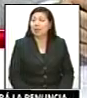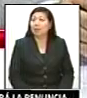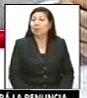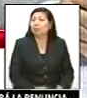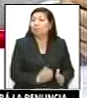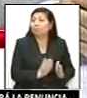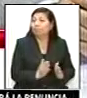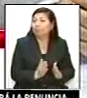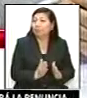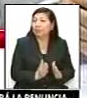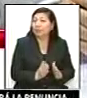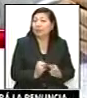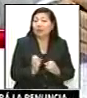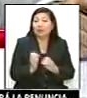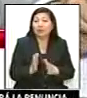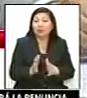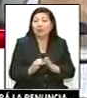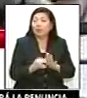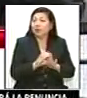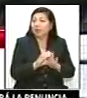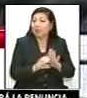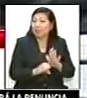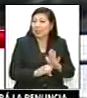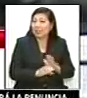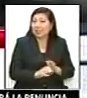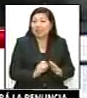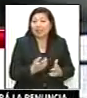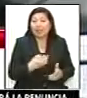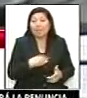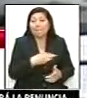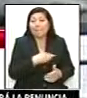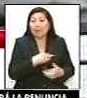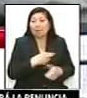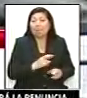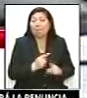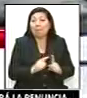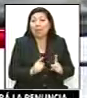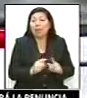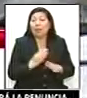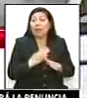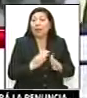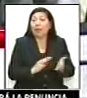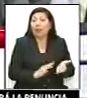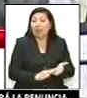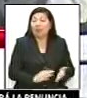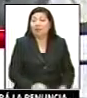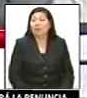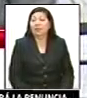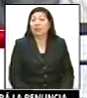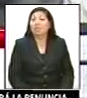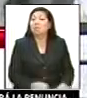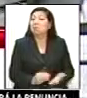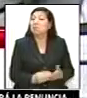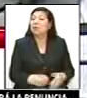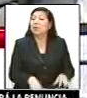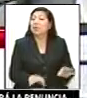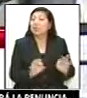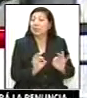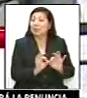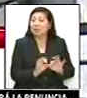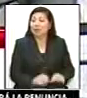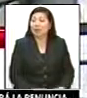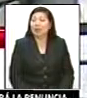el órgano de naturaleza constitucional era el Ministerio Público, pero la Defensoría del Pueblo era de relevancia constitucional.